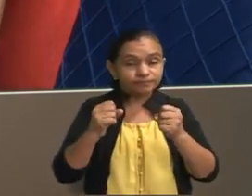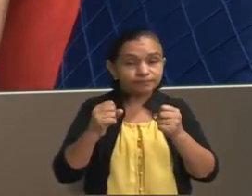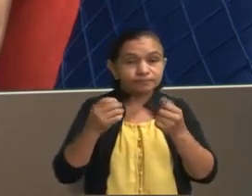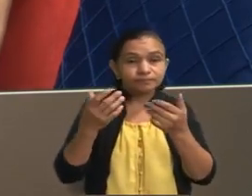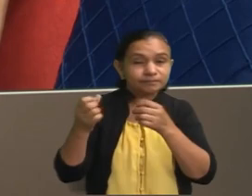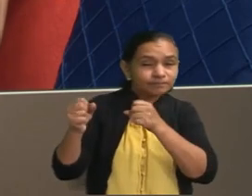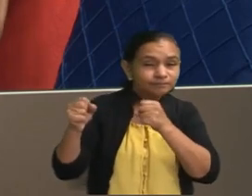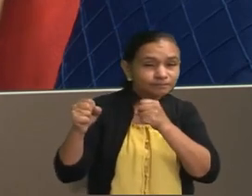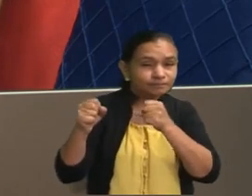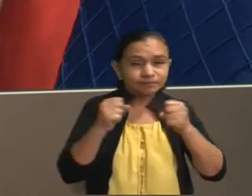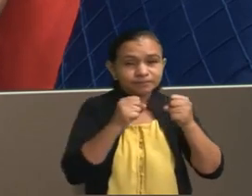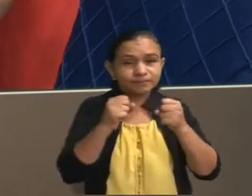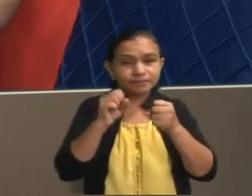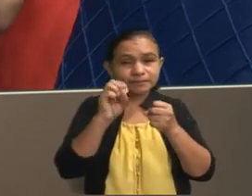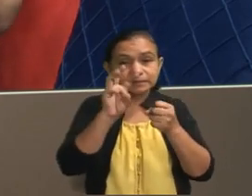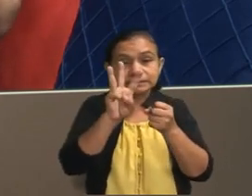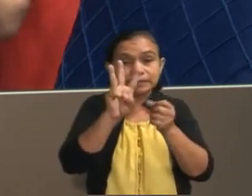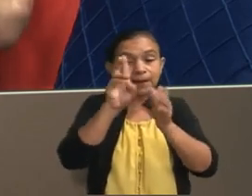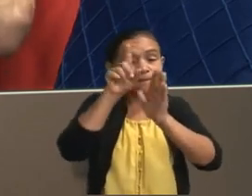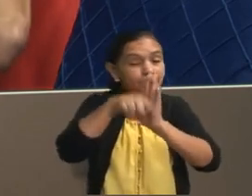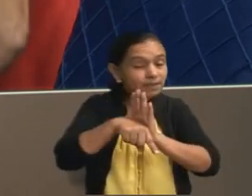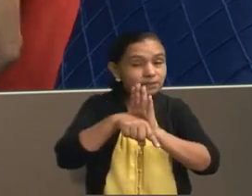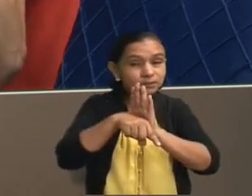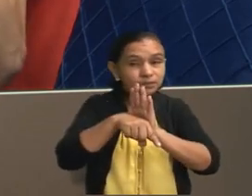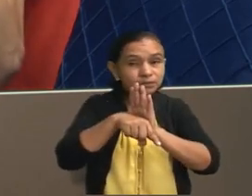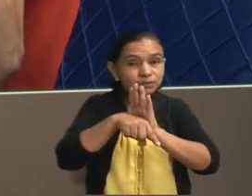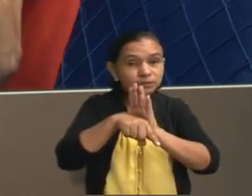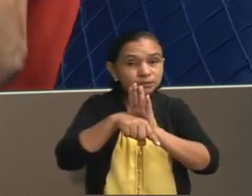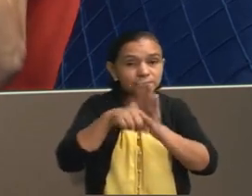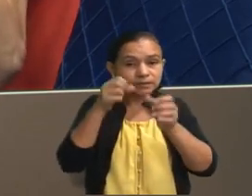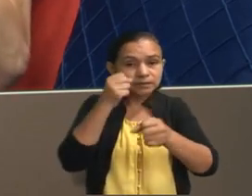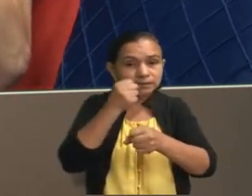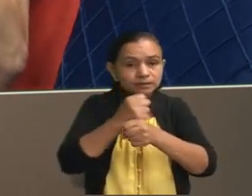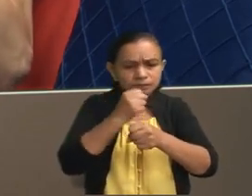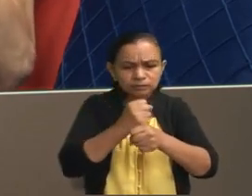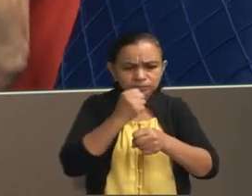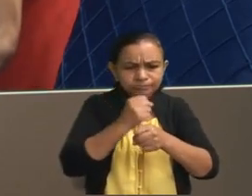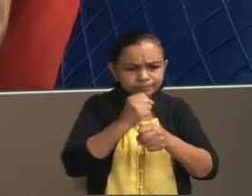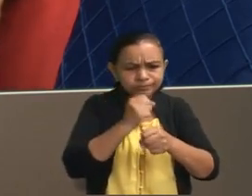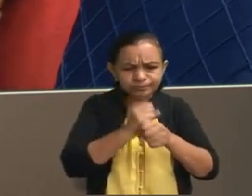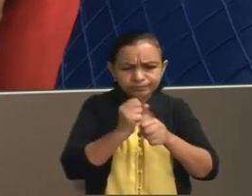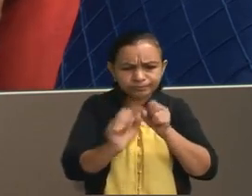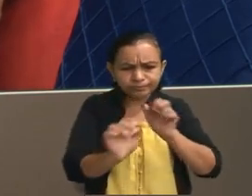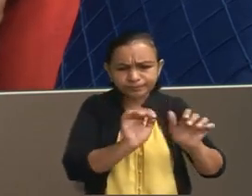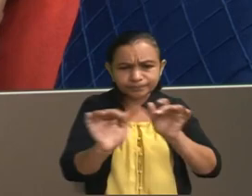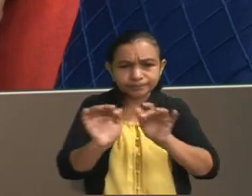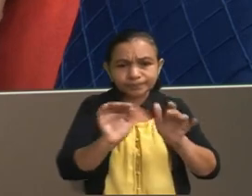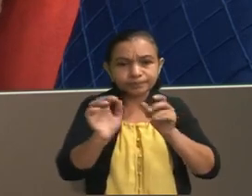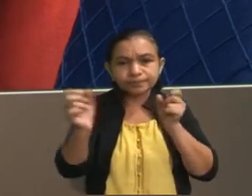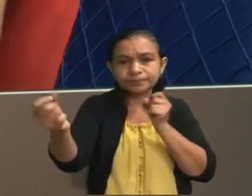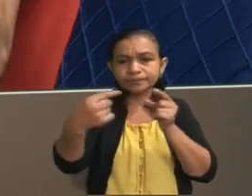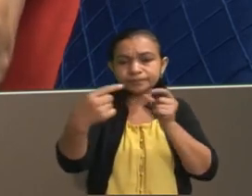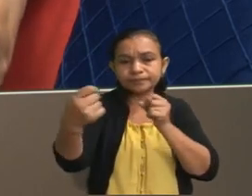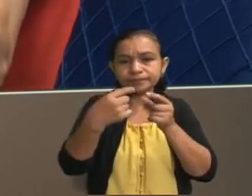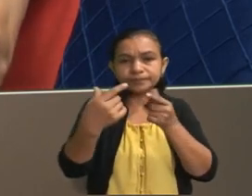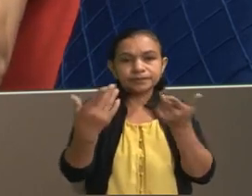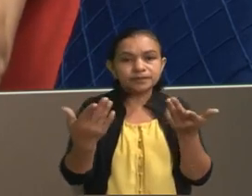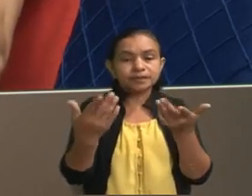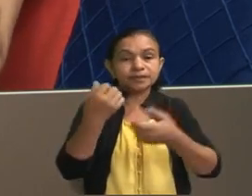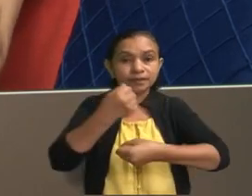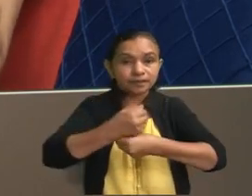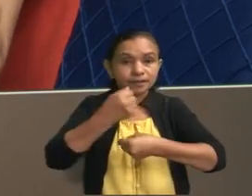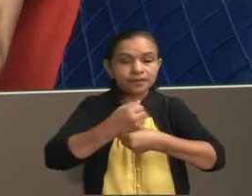terremoto por 3 minutos y tenemos que trabajar, ¿no?, enviando mensajes, ¿no? Gran parte del